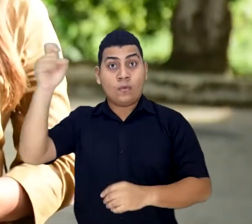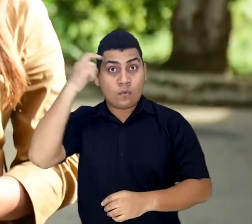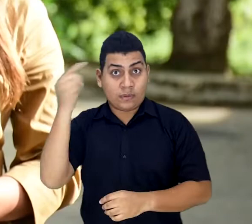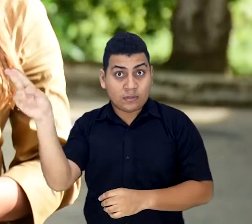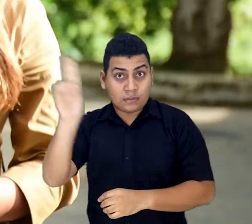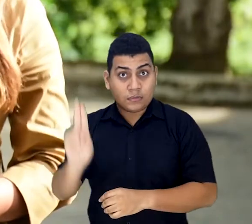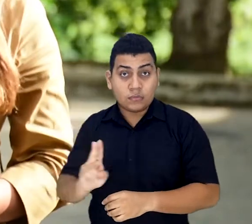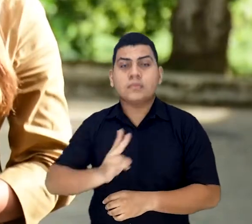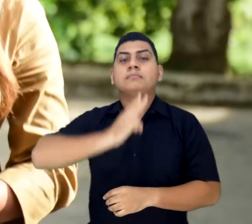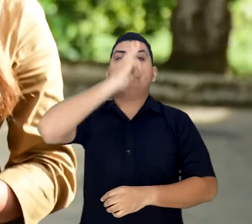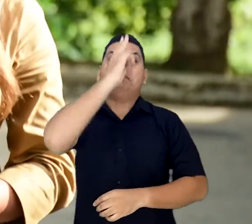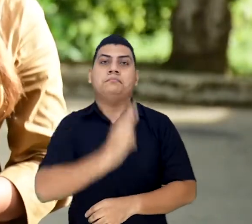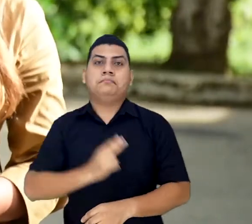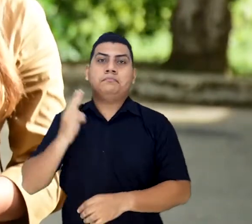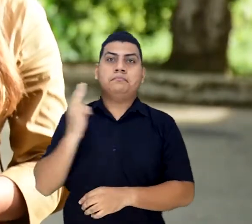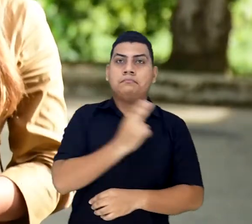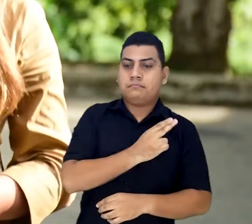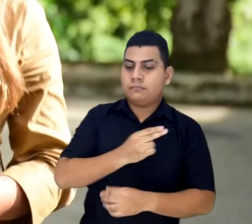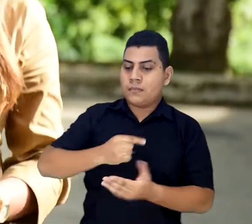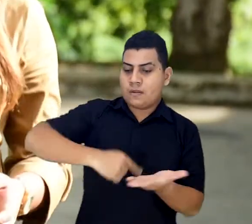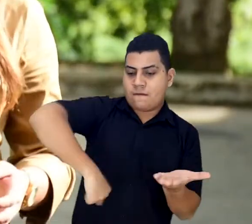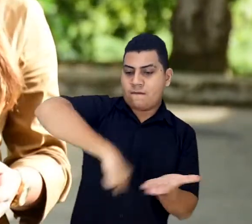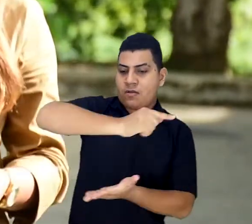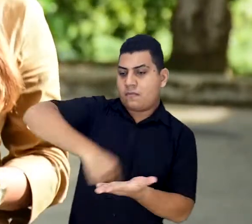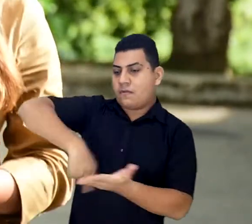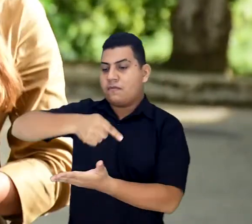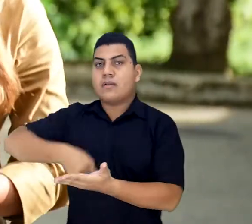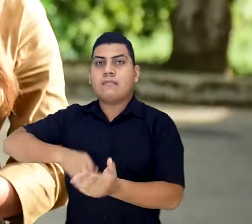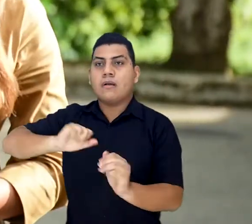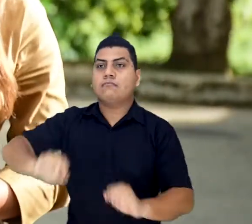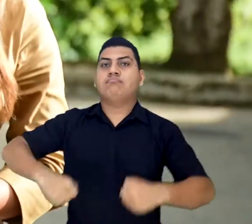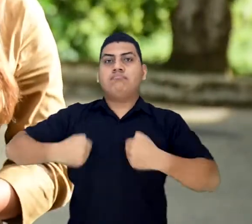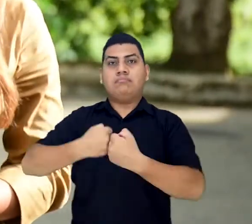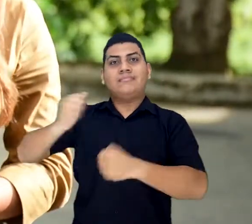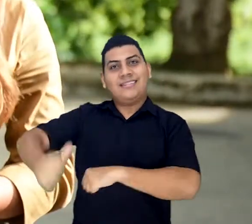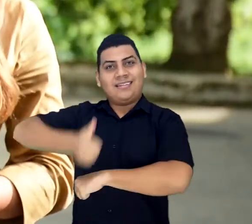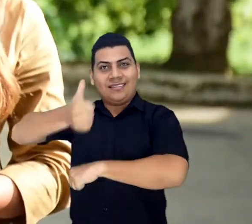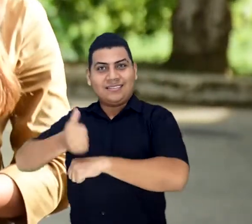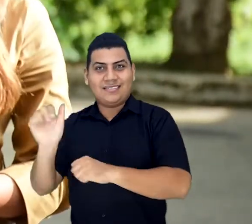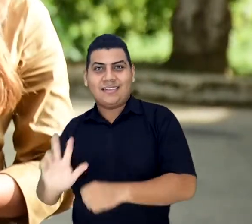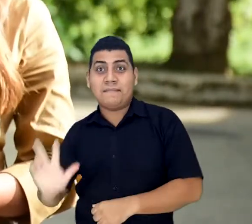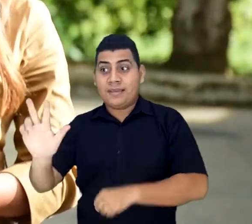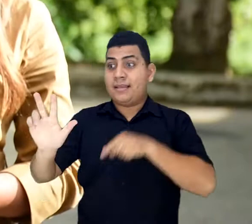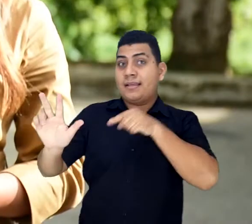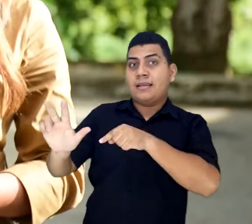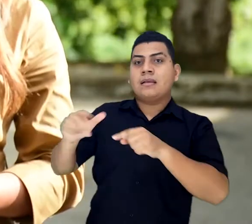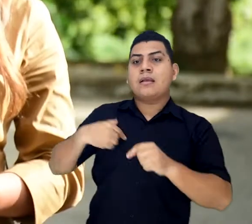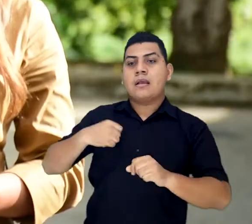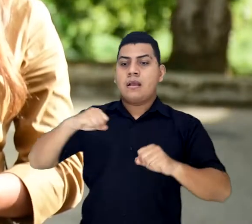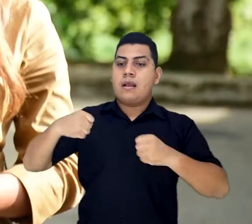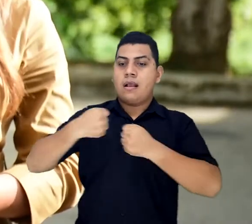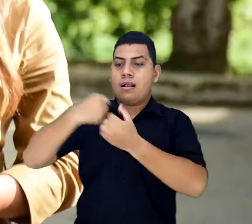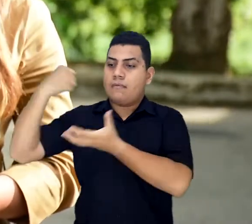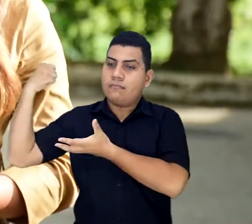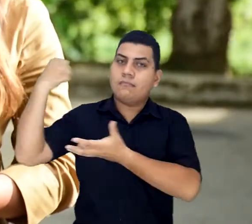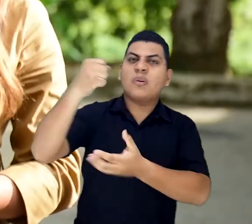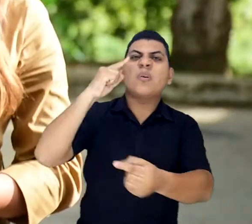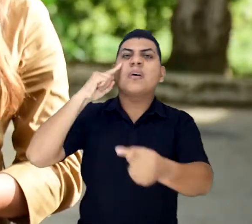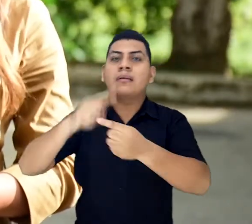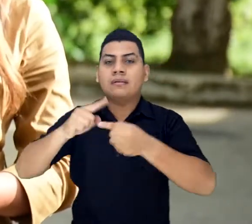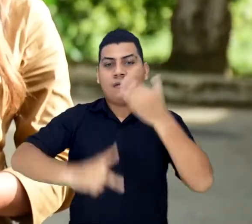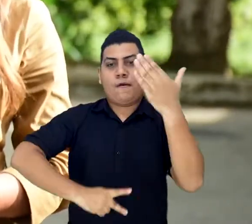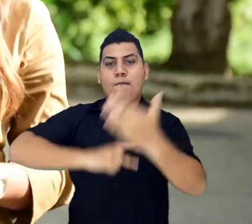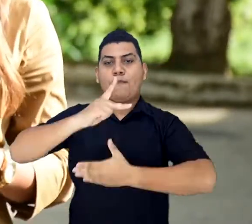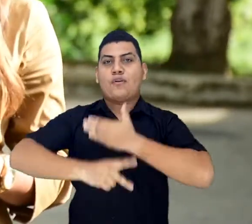Oliver, firmó con Juan Manuel Esteban Gil, director del INVÍAS, el primer convenio de financiación para los proyectos del Pacto